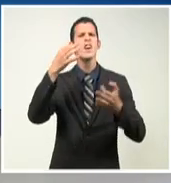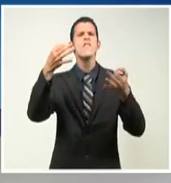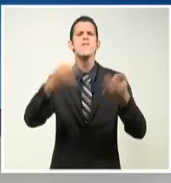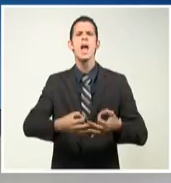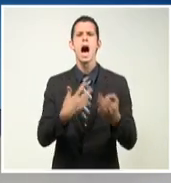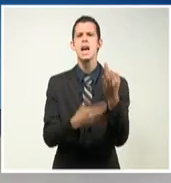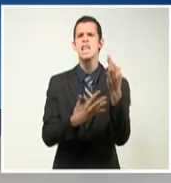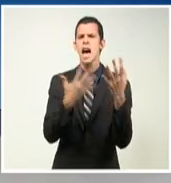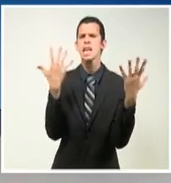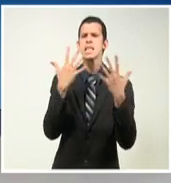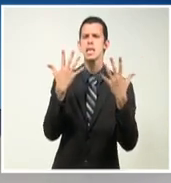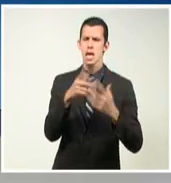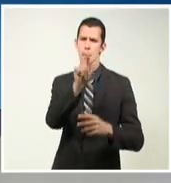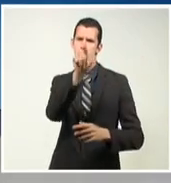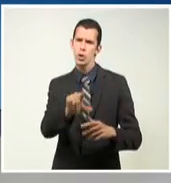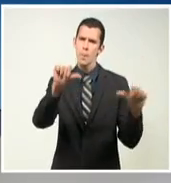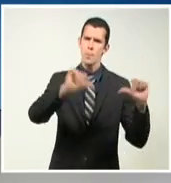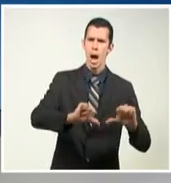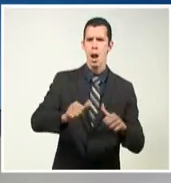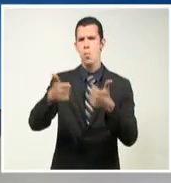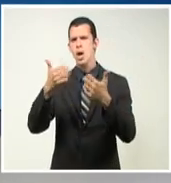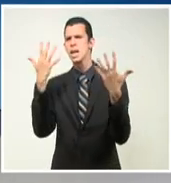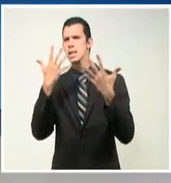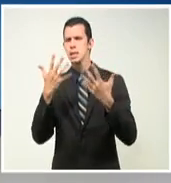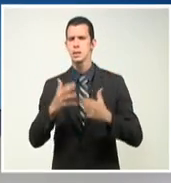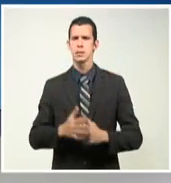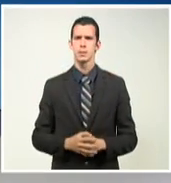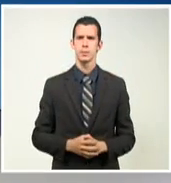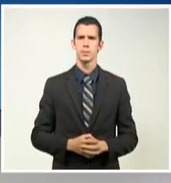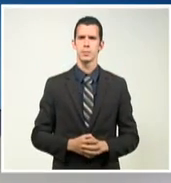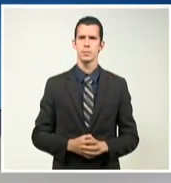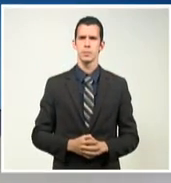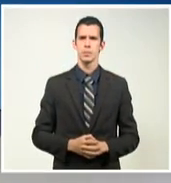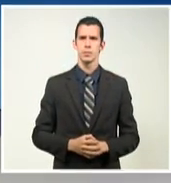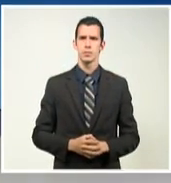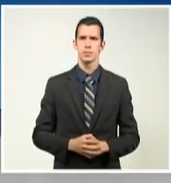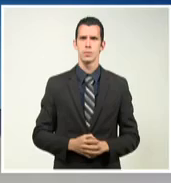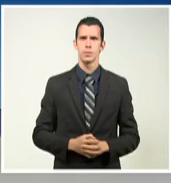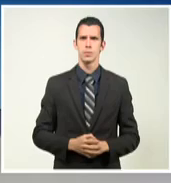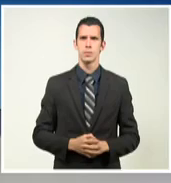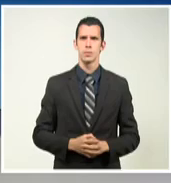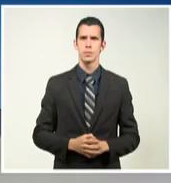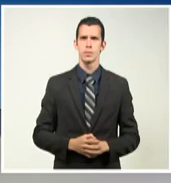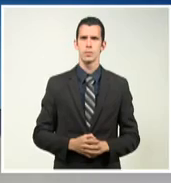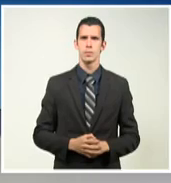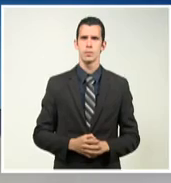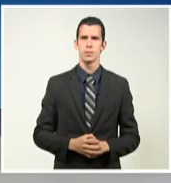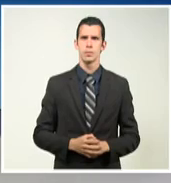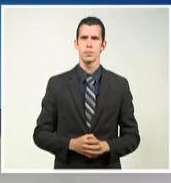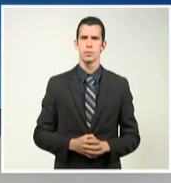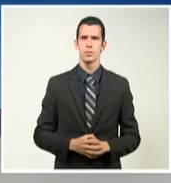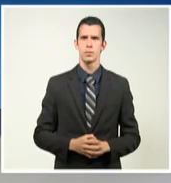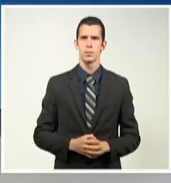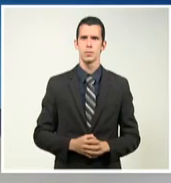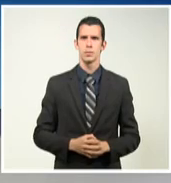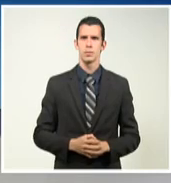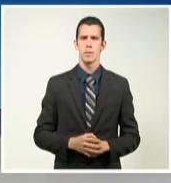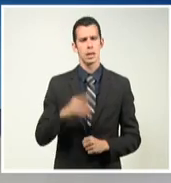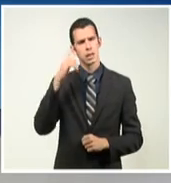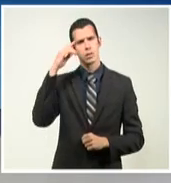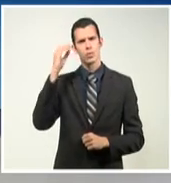aquí información de estas personas que ellos mismos como esencia para lograr sus objetivos no se hayan encargado de difundir